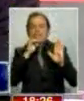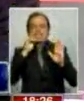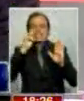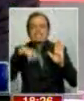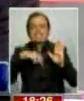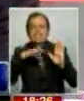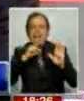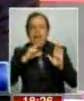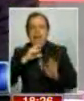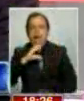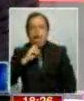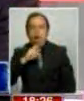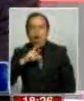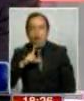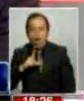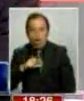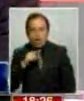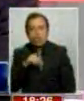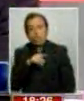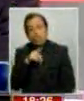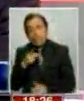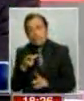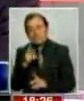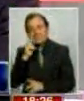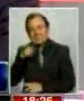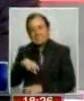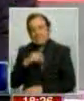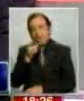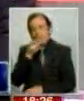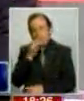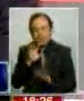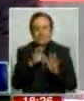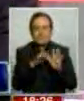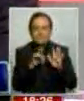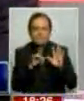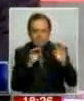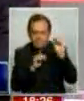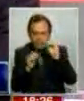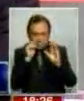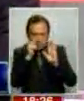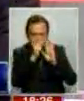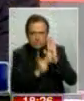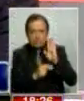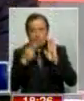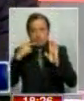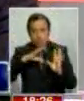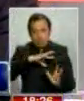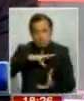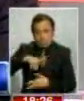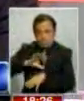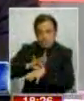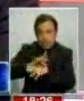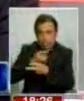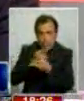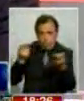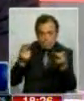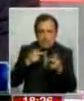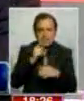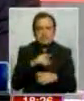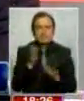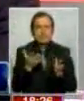sigue con las alcohólicas. Y ahí hubo una definición, tomando las buenas prácticas de la OMS y de Salud Pública, de avanzar, digamos,